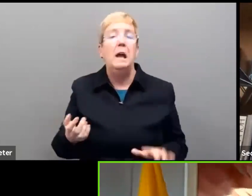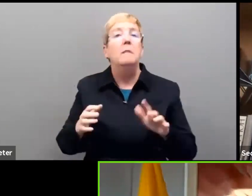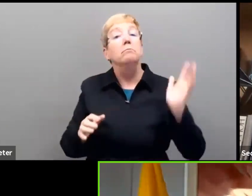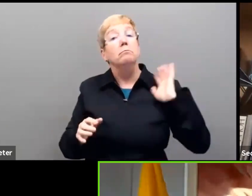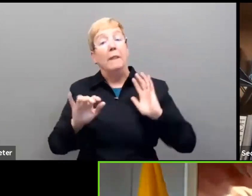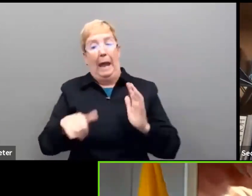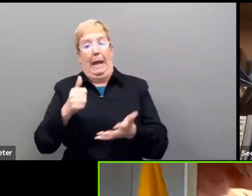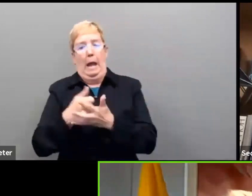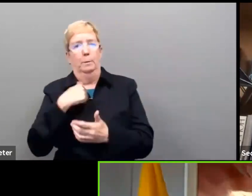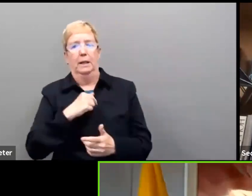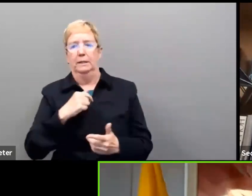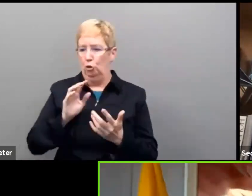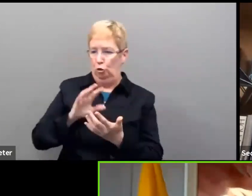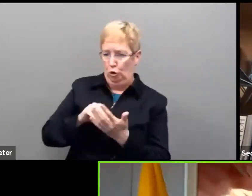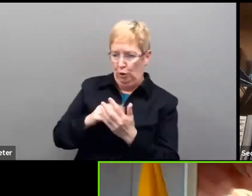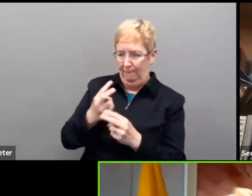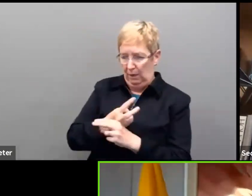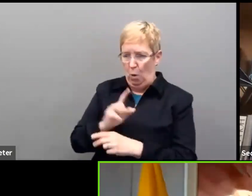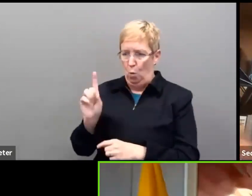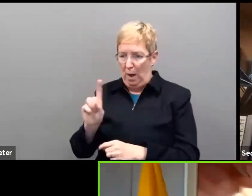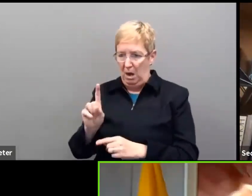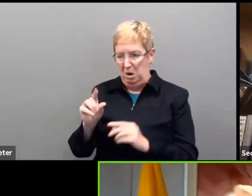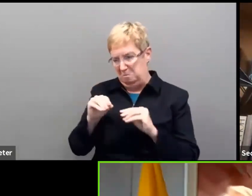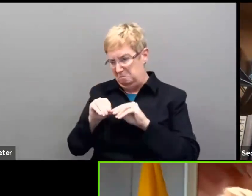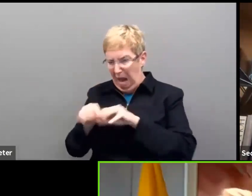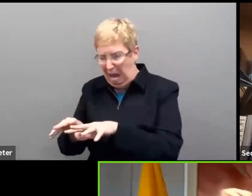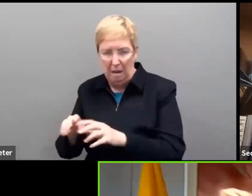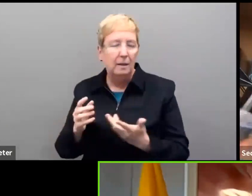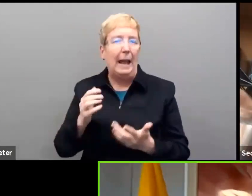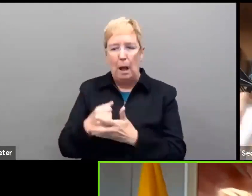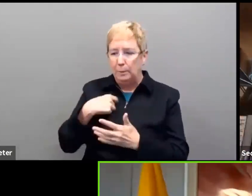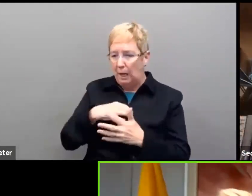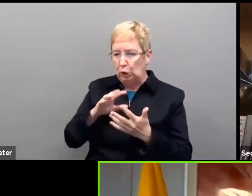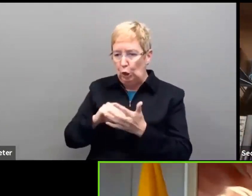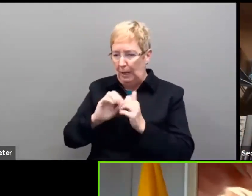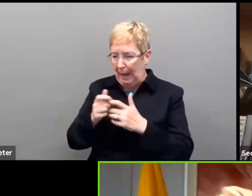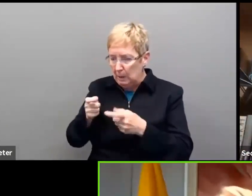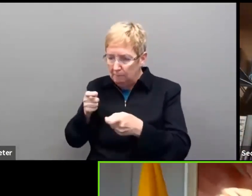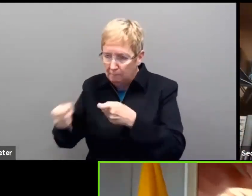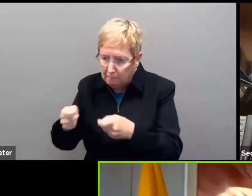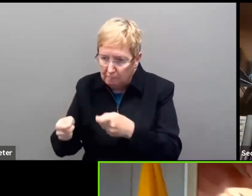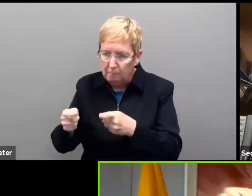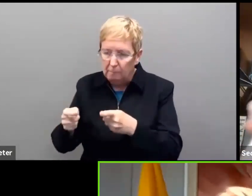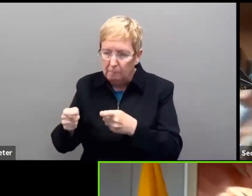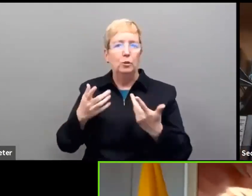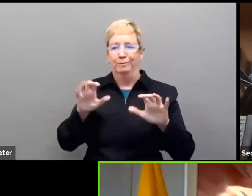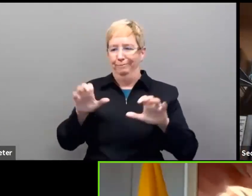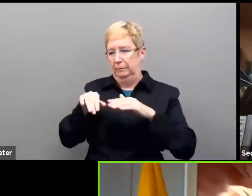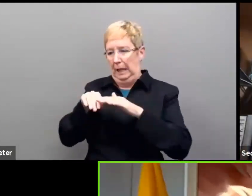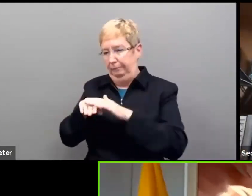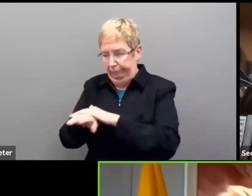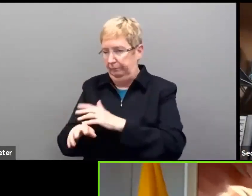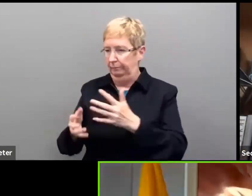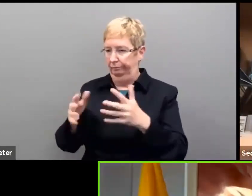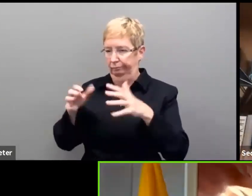el condado no sabe dónde está el condado Chovis, no sabe dónde comienza uno y dónde termina otro. Era muy útil saber los